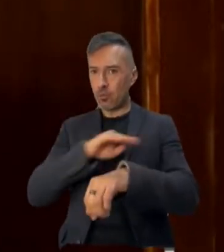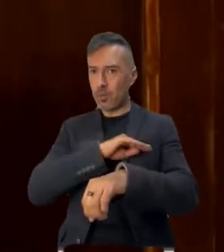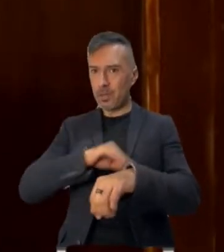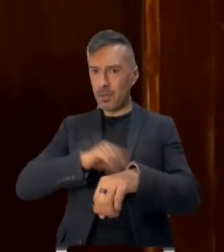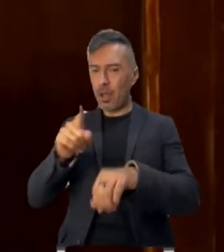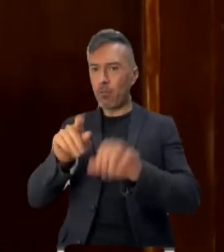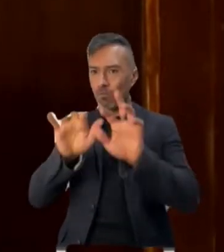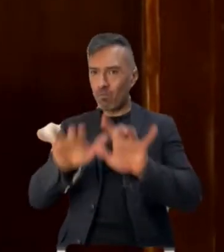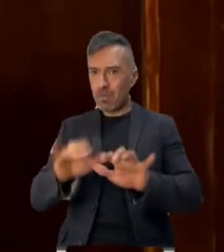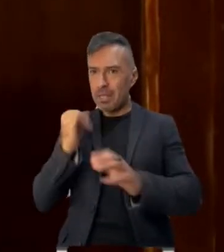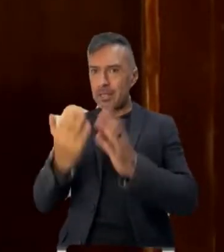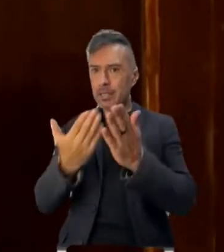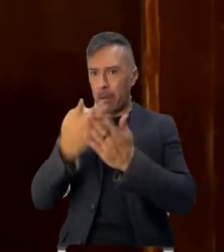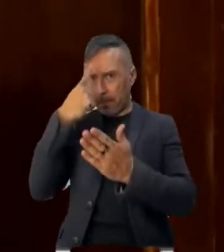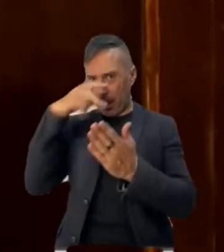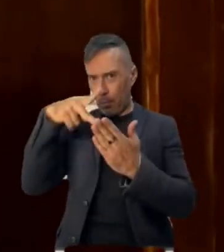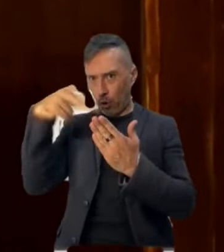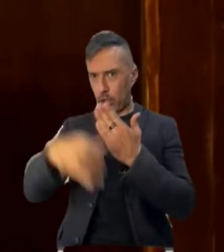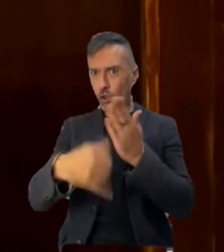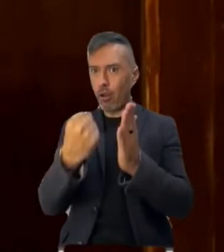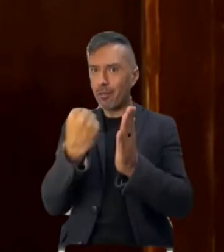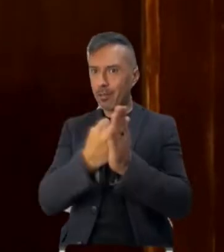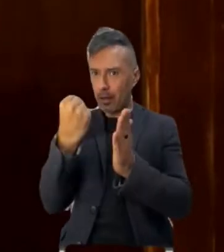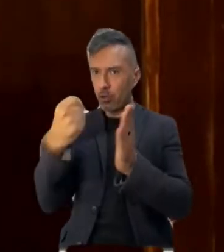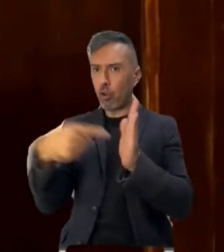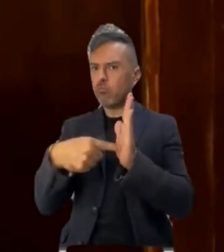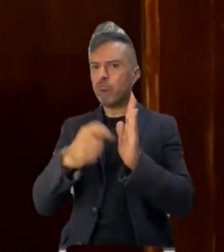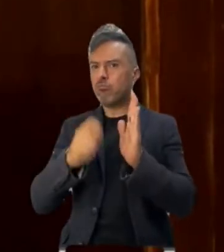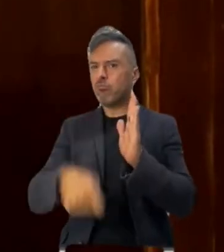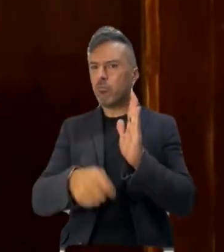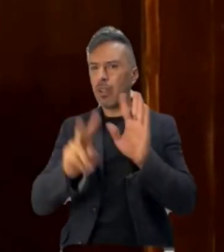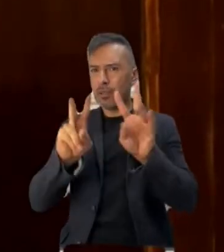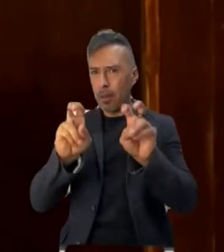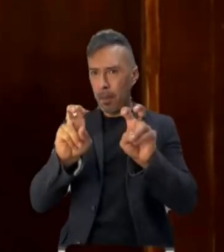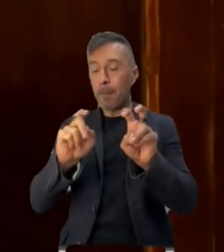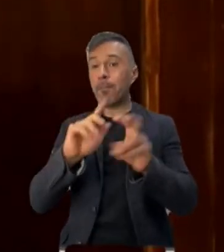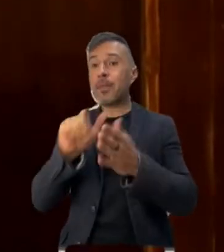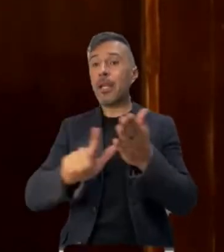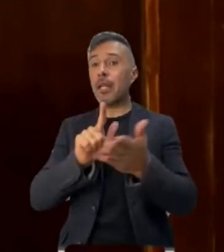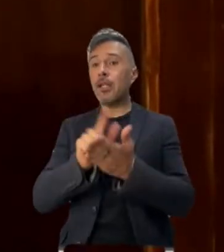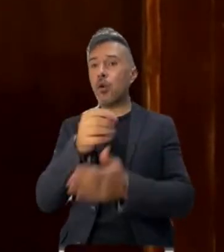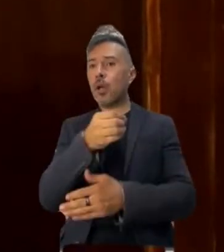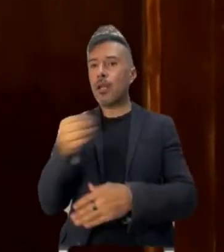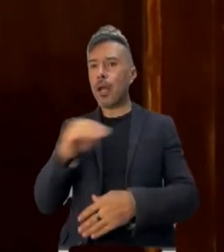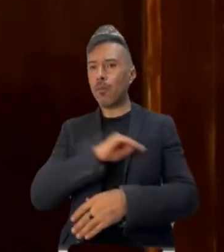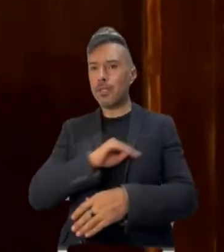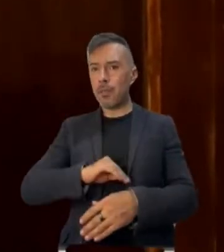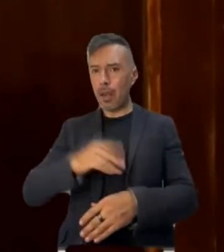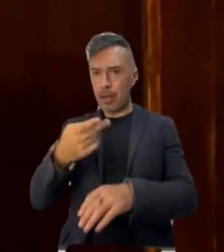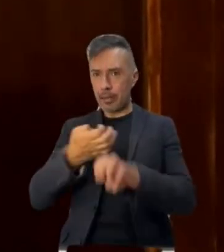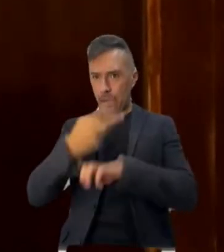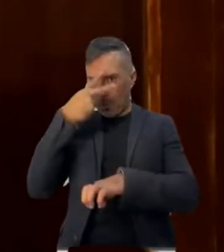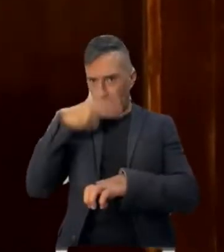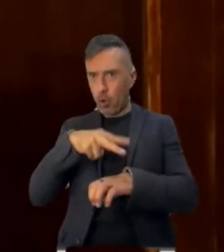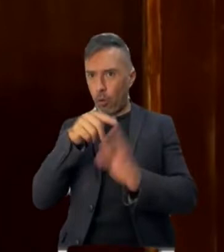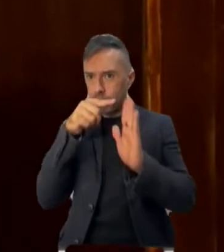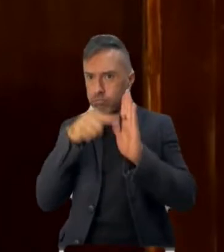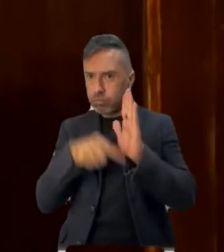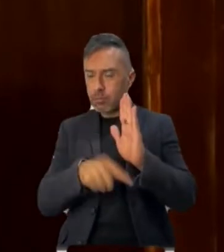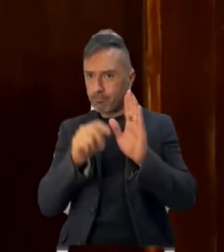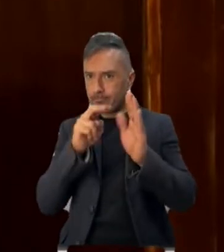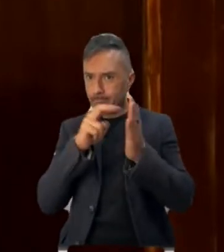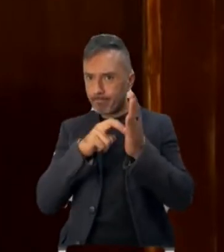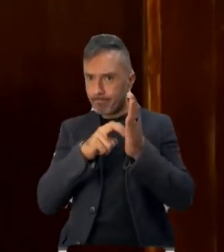decreto por el que se reforman diversas disposiciones de la Ley Orgánica Municipal del Estado de México, presentada por